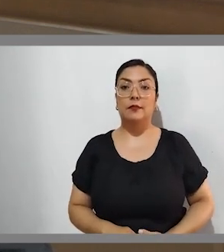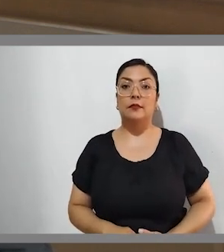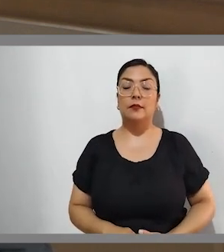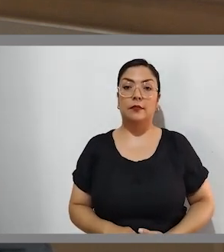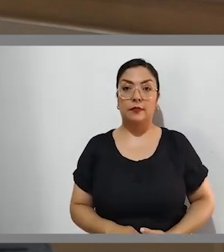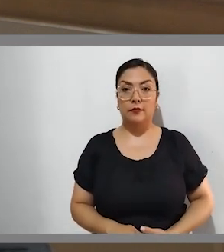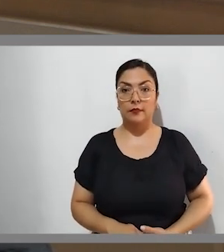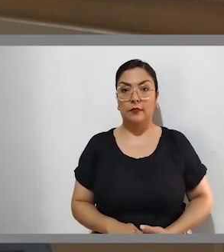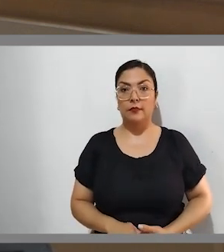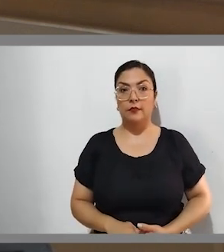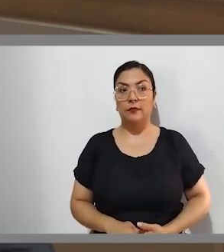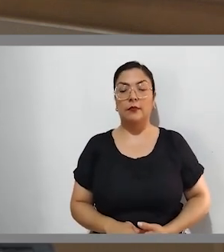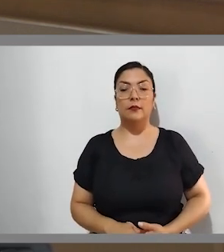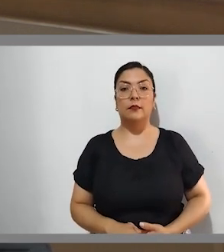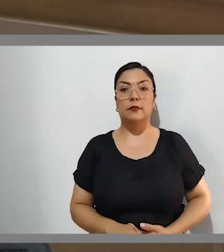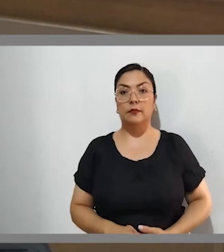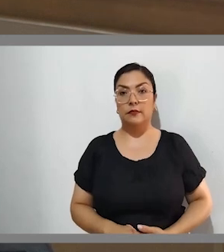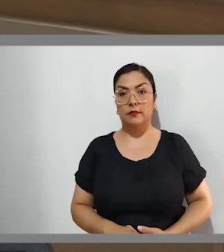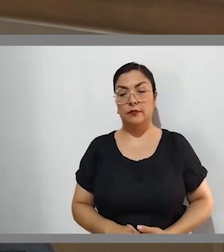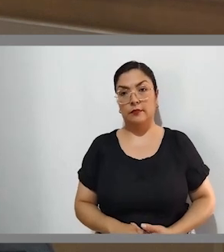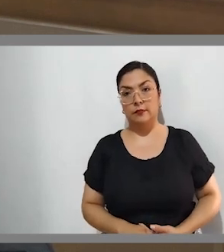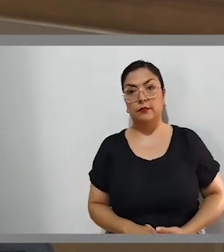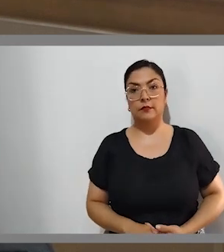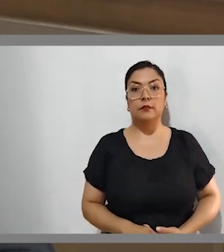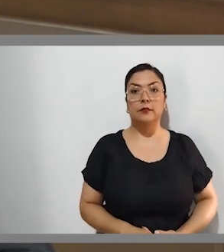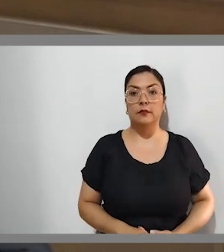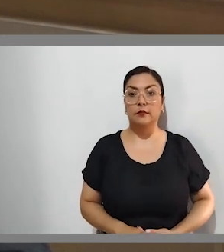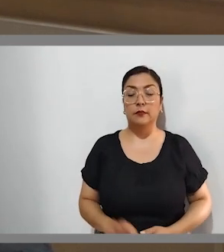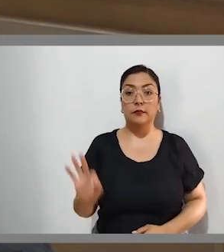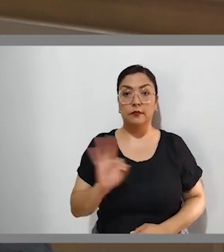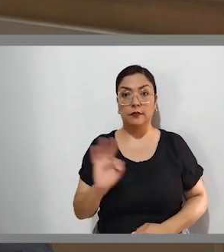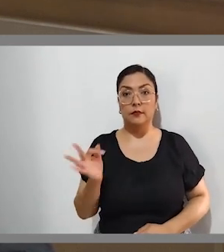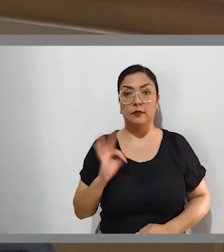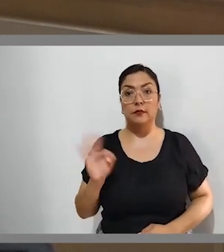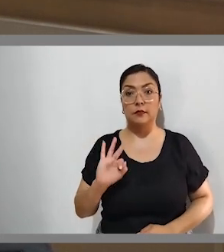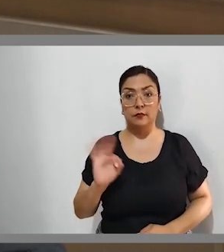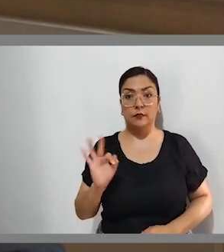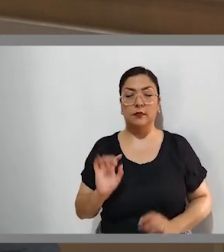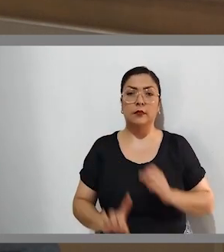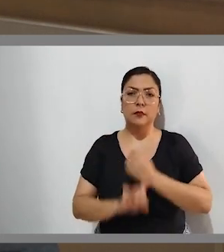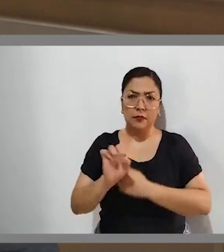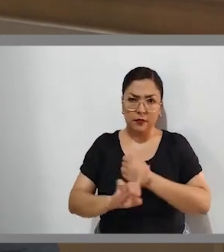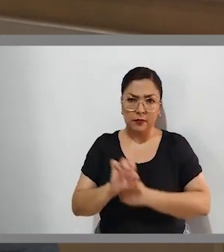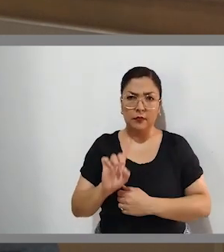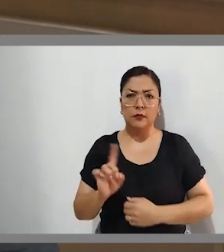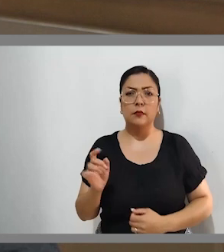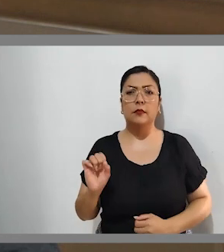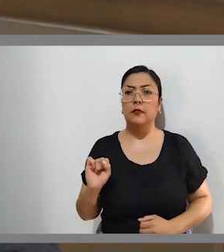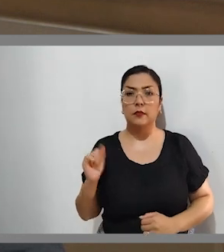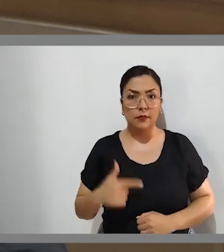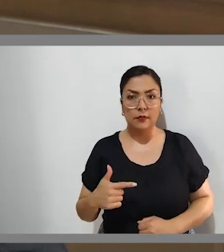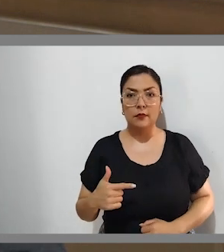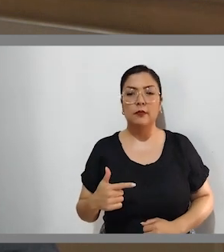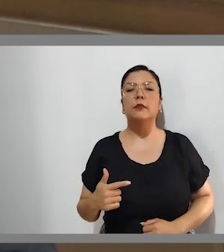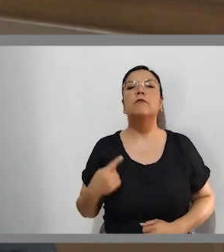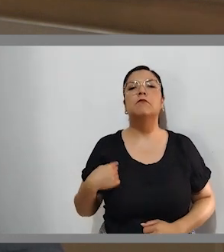mencionarlos? Se preparan para las eventuales incidencias que se puedan presentar para darle solución en el